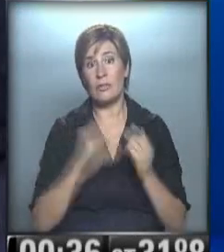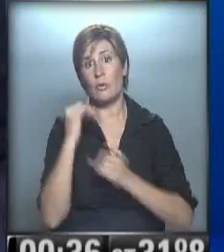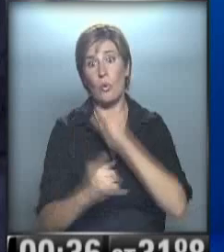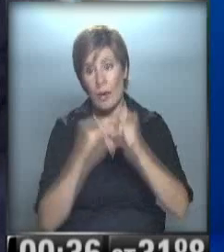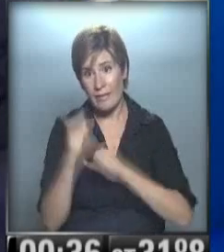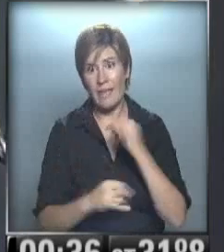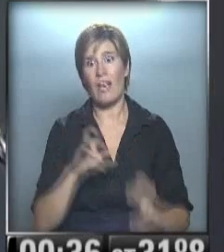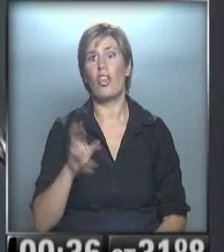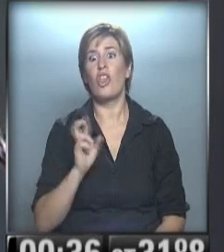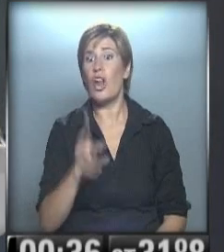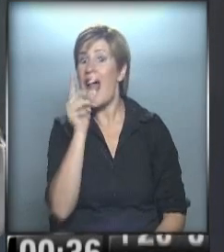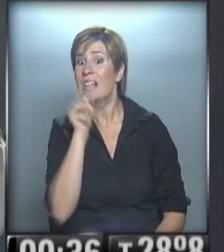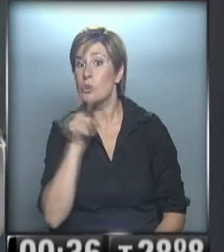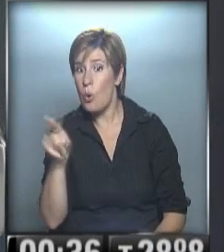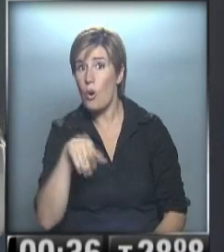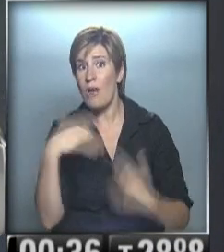ilegal.